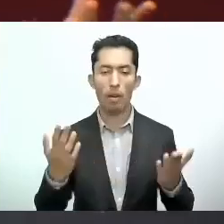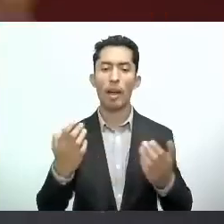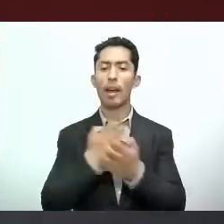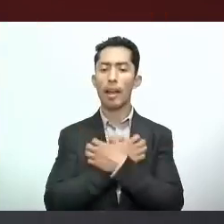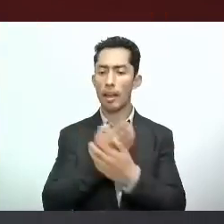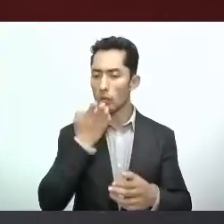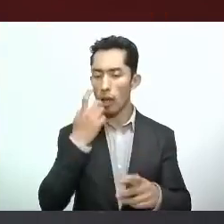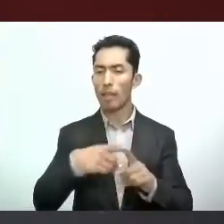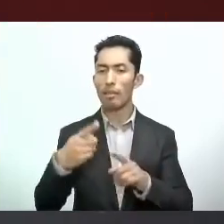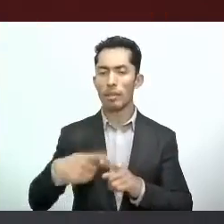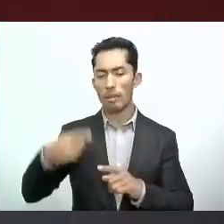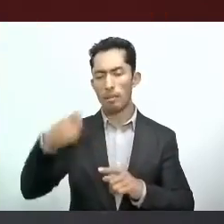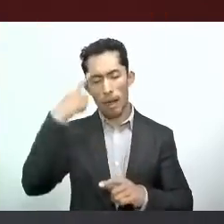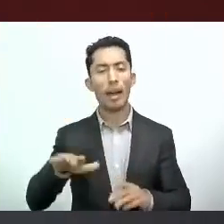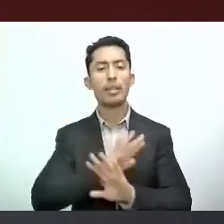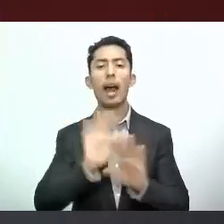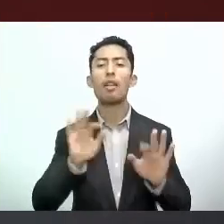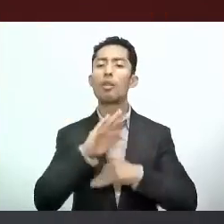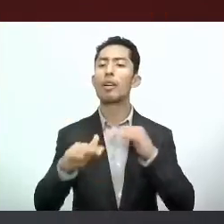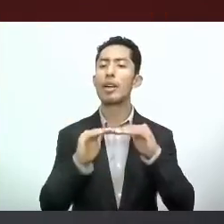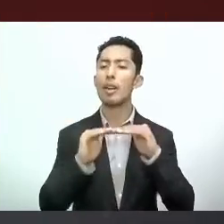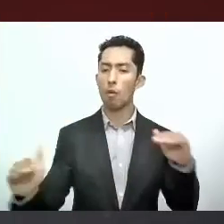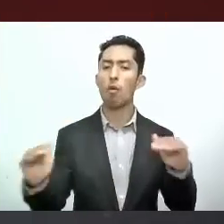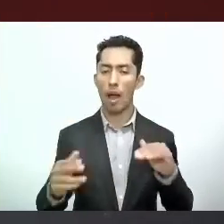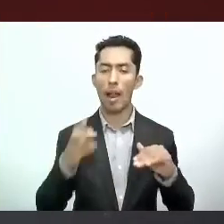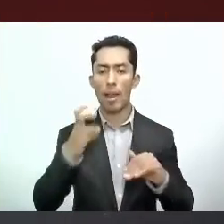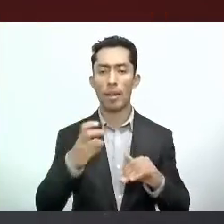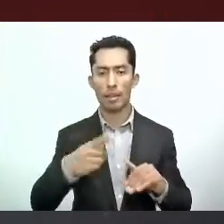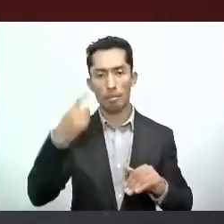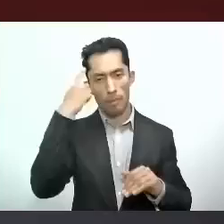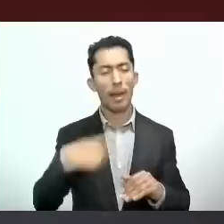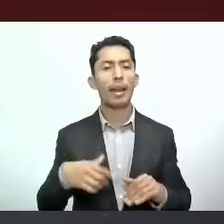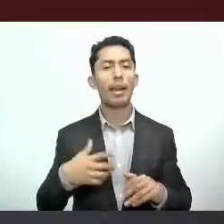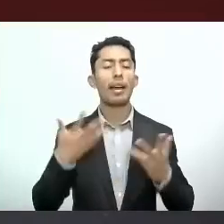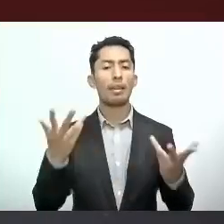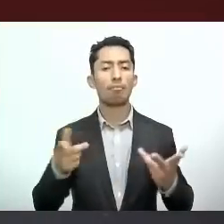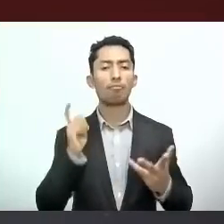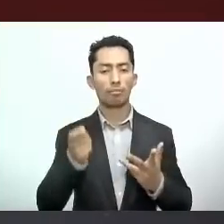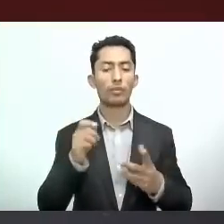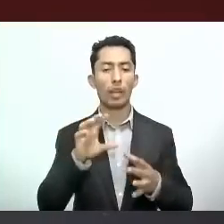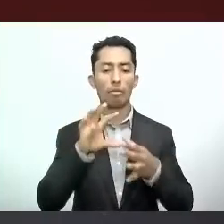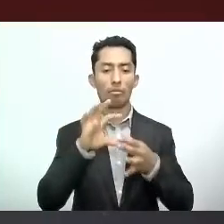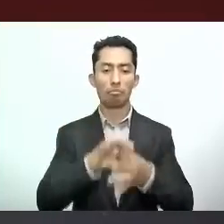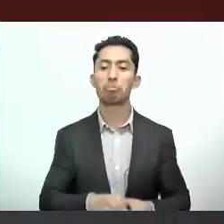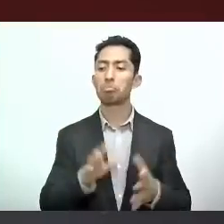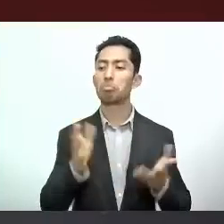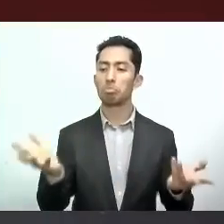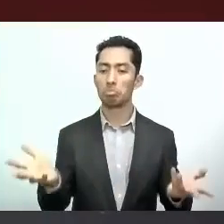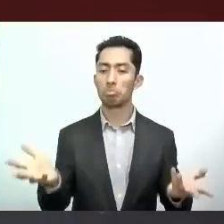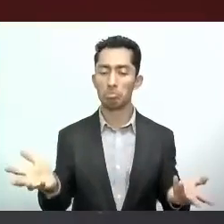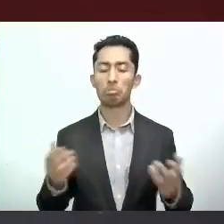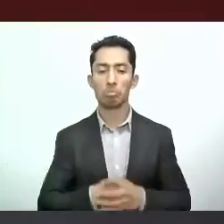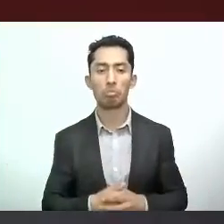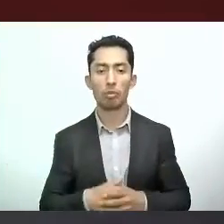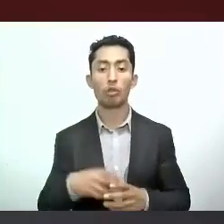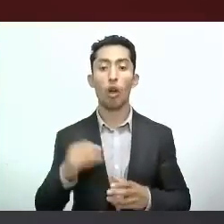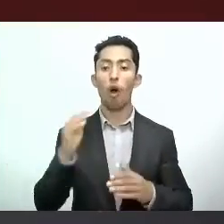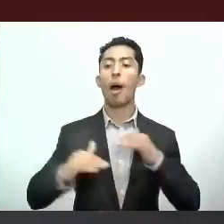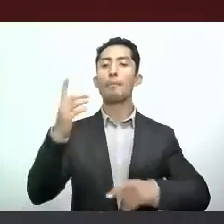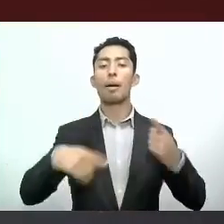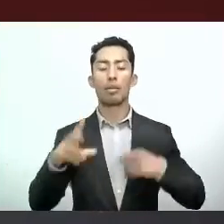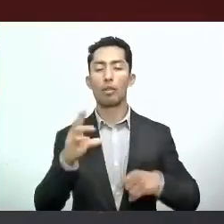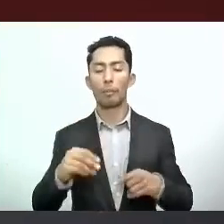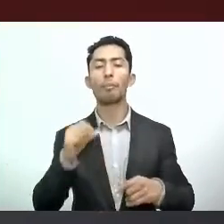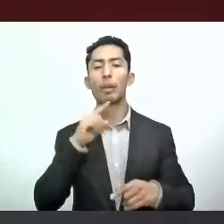todos realmente como iguales y en un ánimo de horizontalidad. Entonces, también les voy a presentar